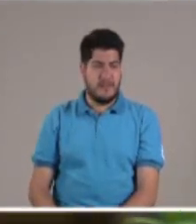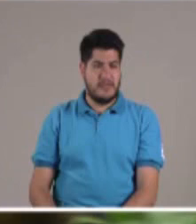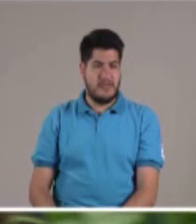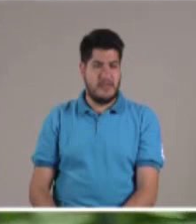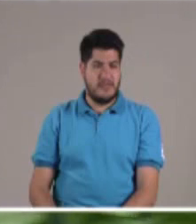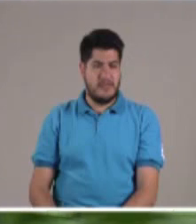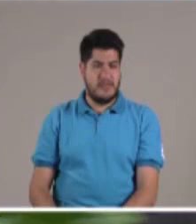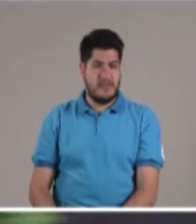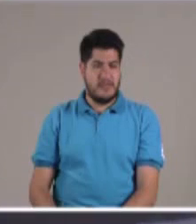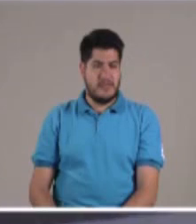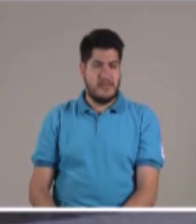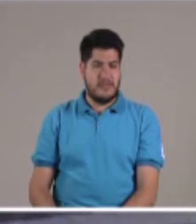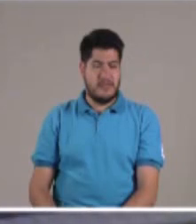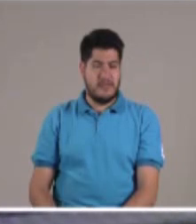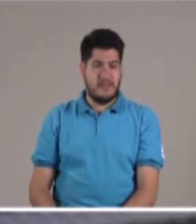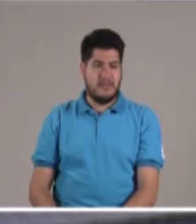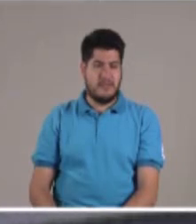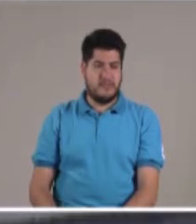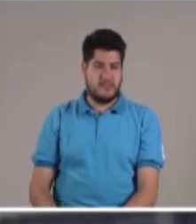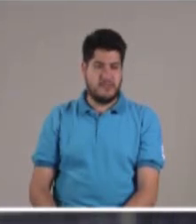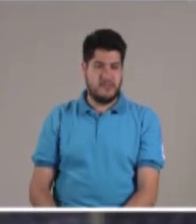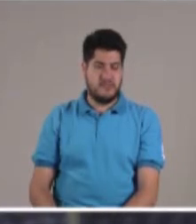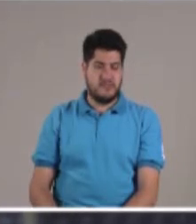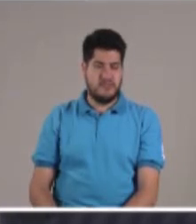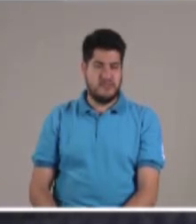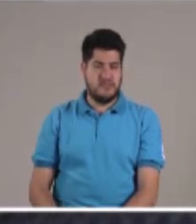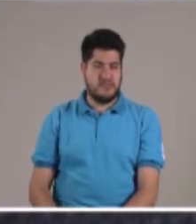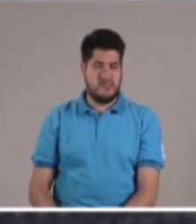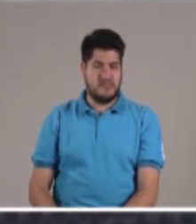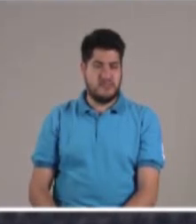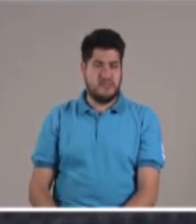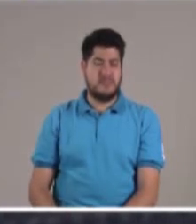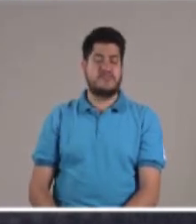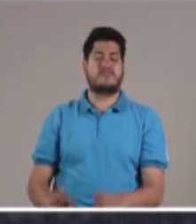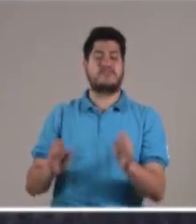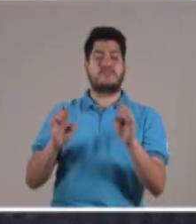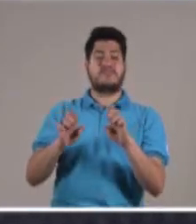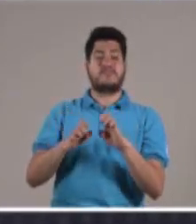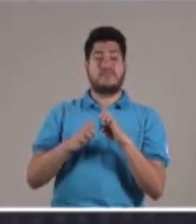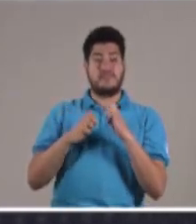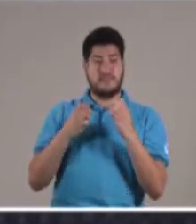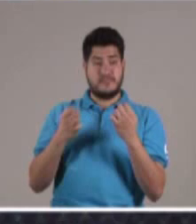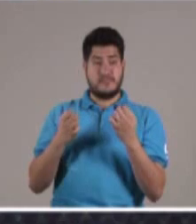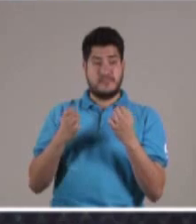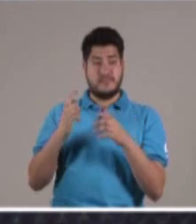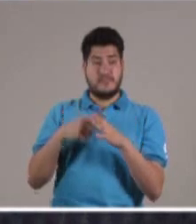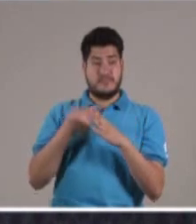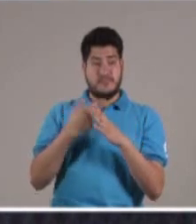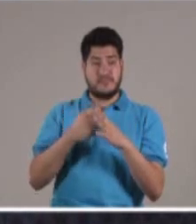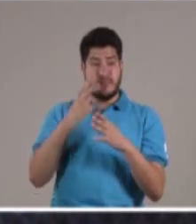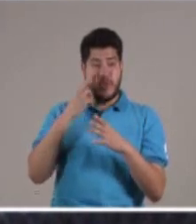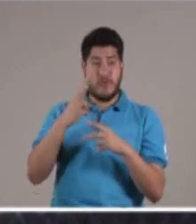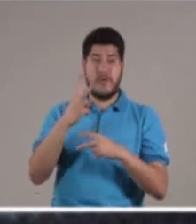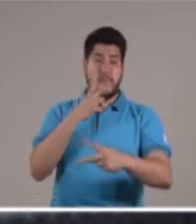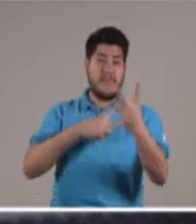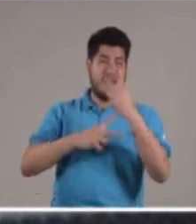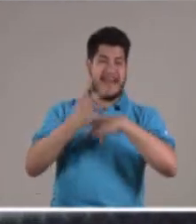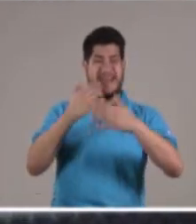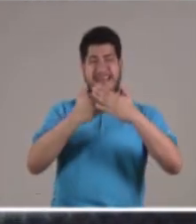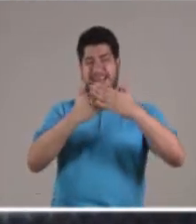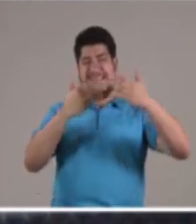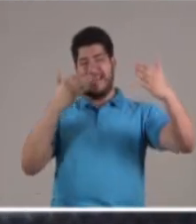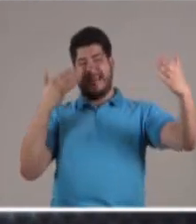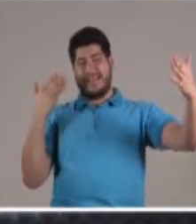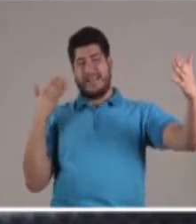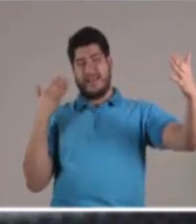y mire el sueño que se dispara a él Entonces cuando lo vieron venir de lejos ya